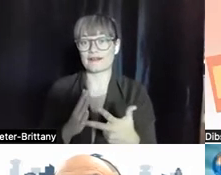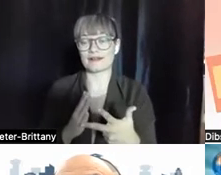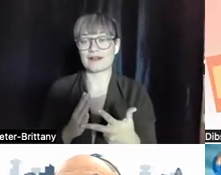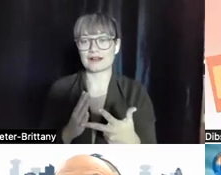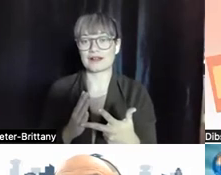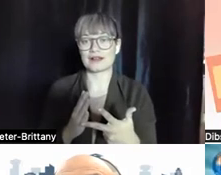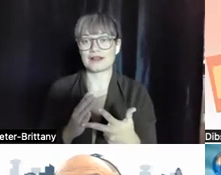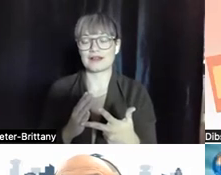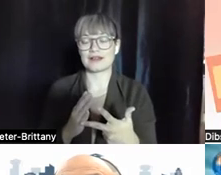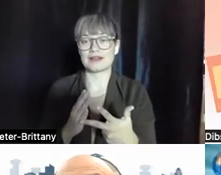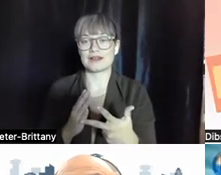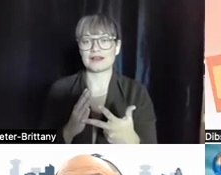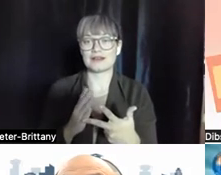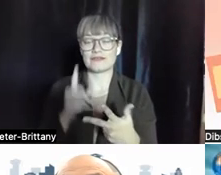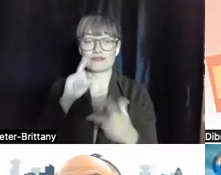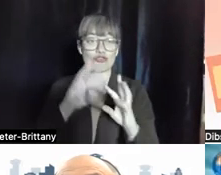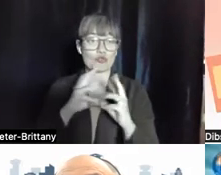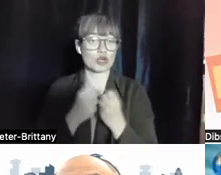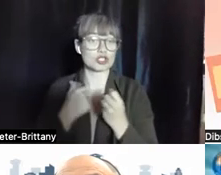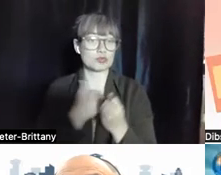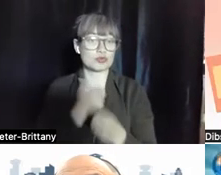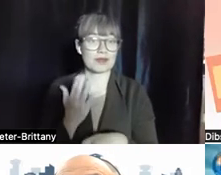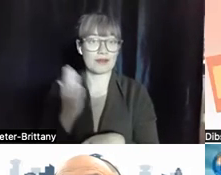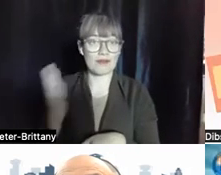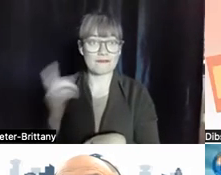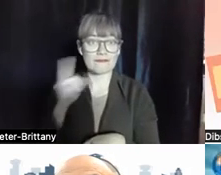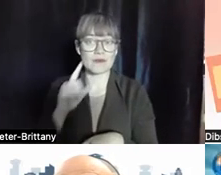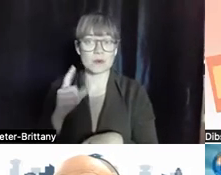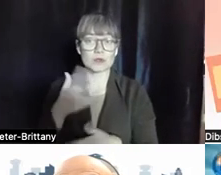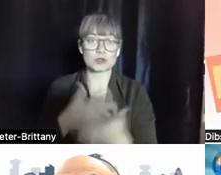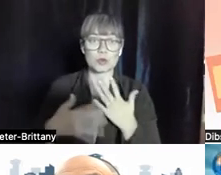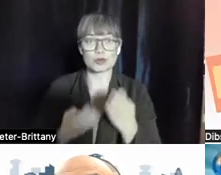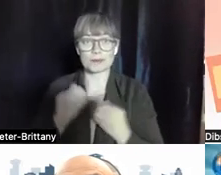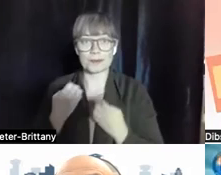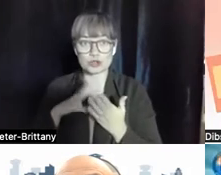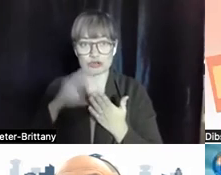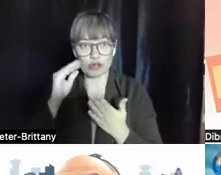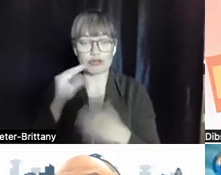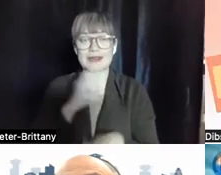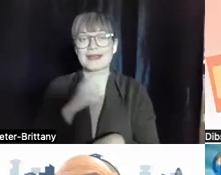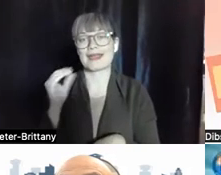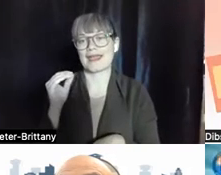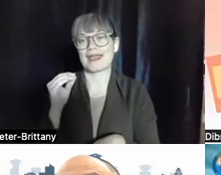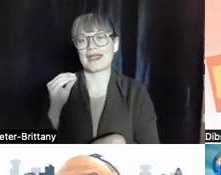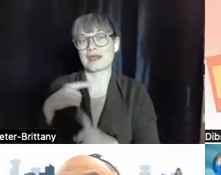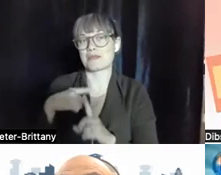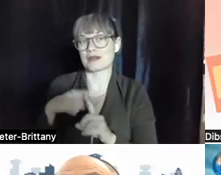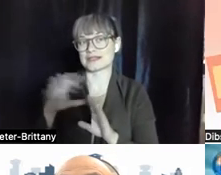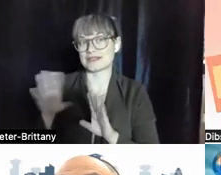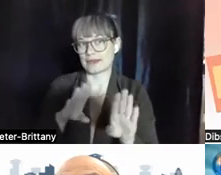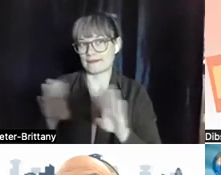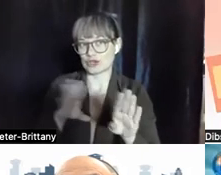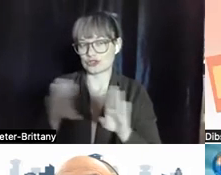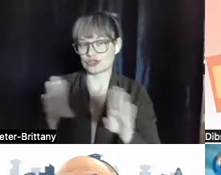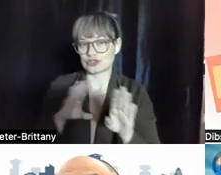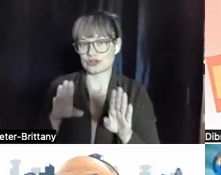tercero de la serie de talleres que estamos ofreciendo sobre el aprendizaje socioemocional y